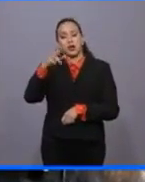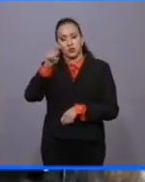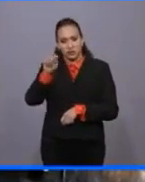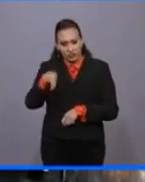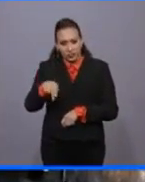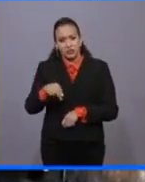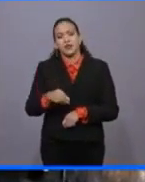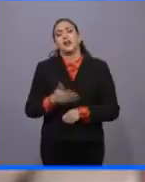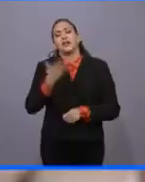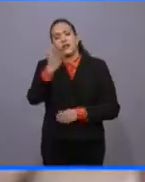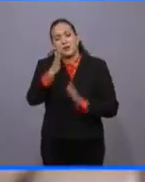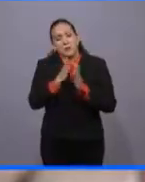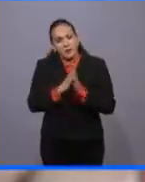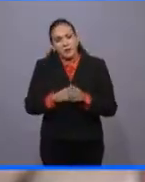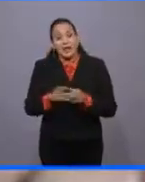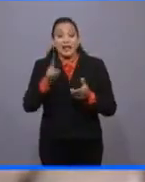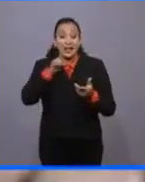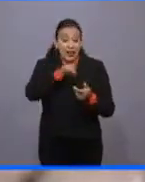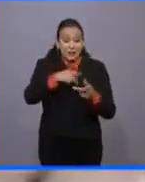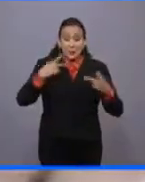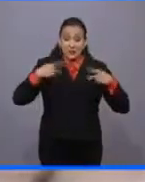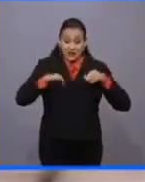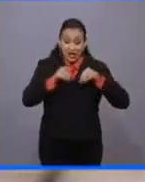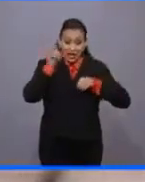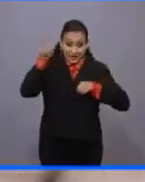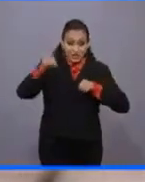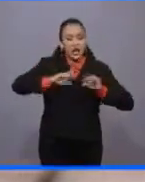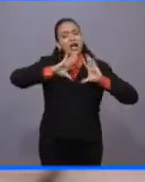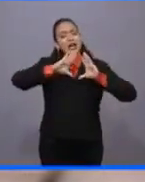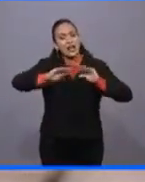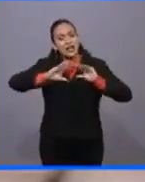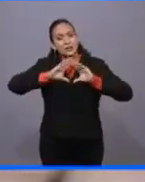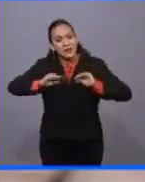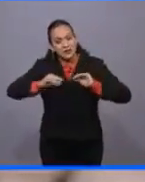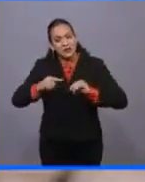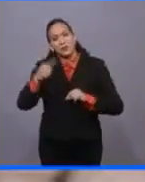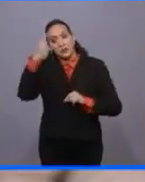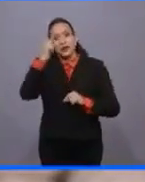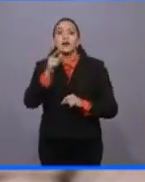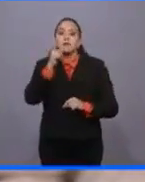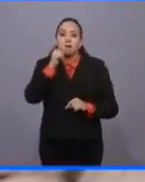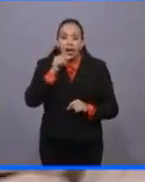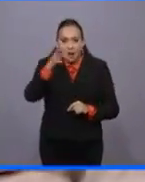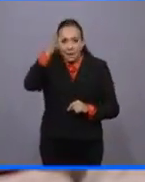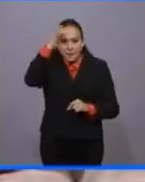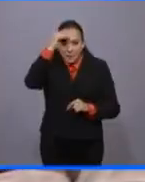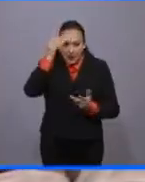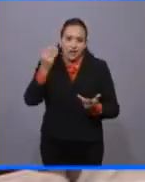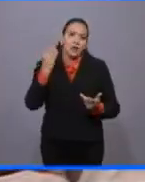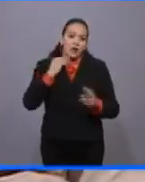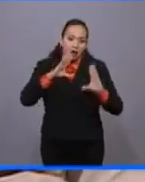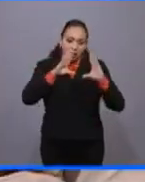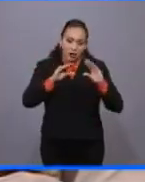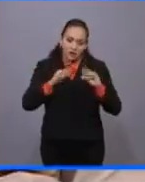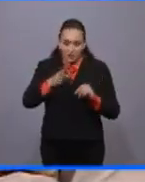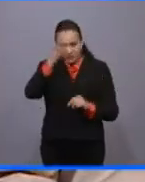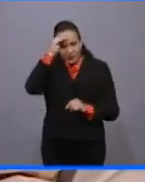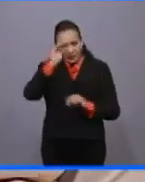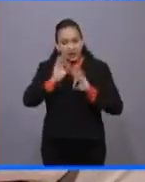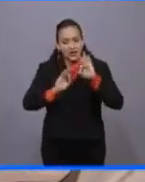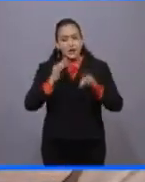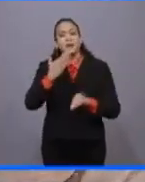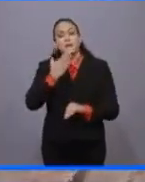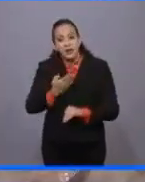pues es de que haya sensibilización por parte del personal en cada una de las fiscalías. En las comunidades indígenas,